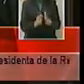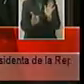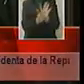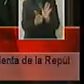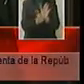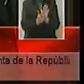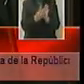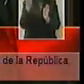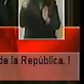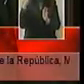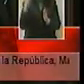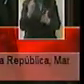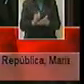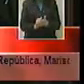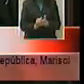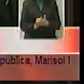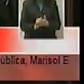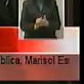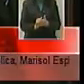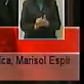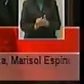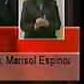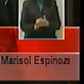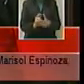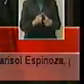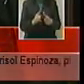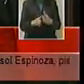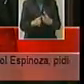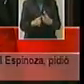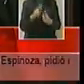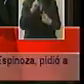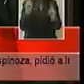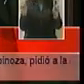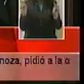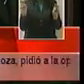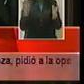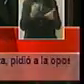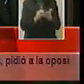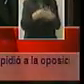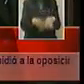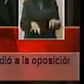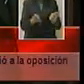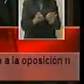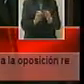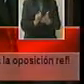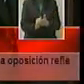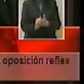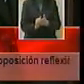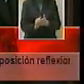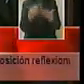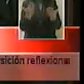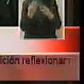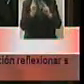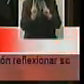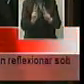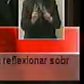ley de la carrera pública magisterial? Entonces, este es un tema muy importante, un tema donde